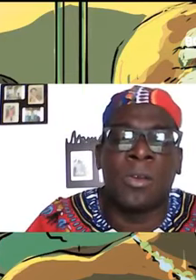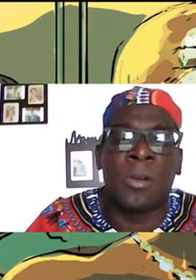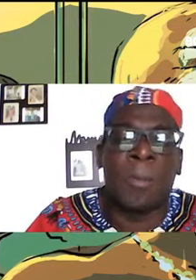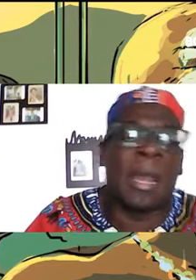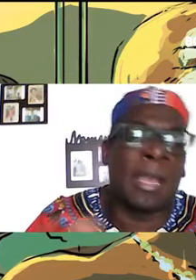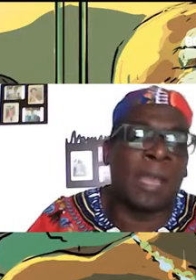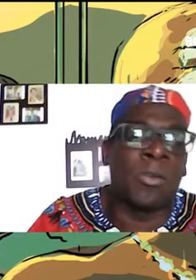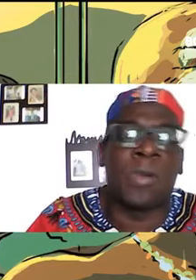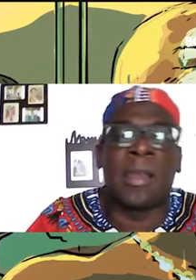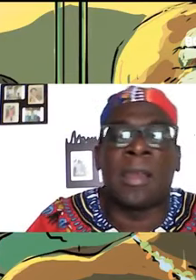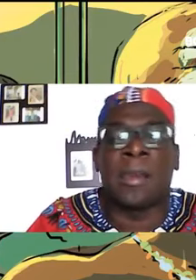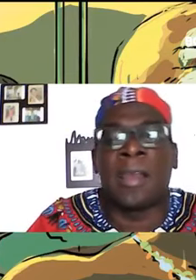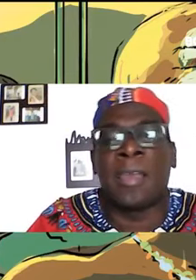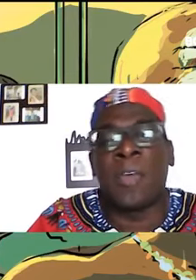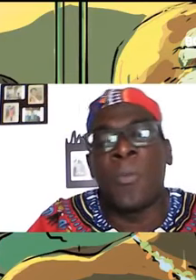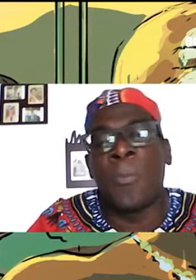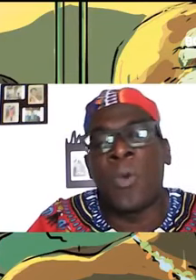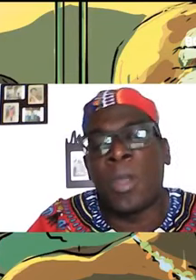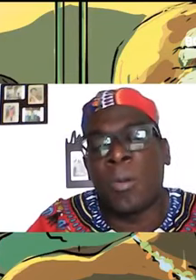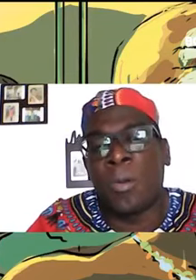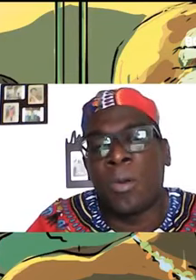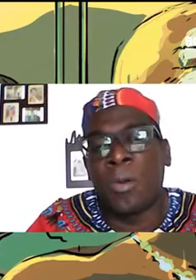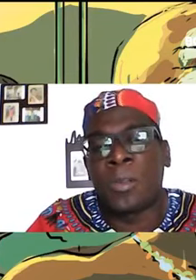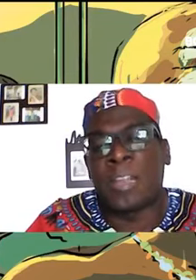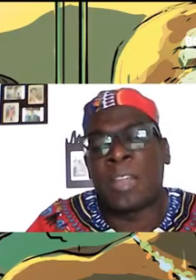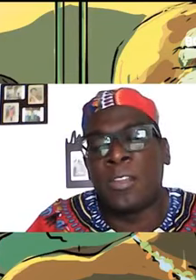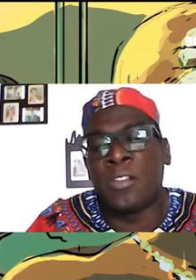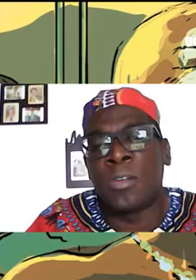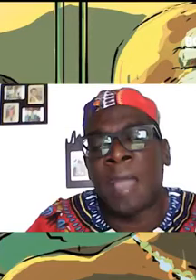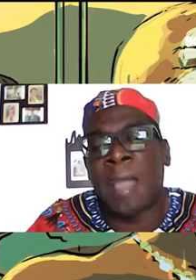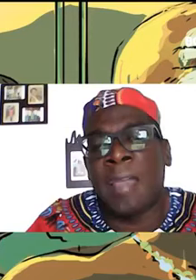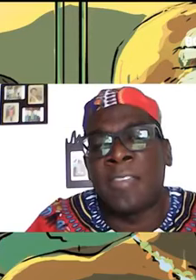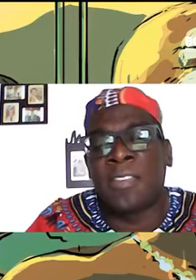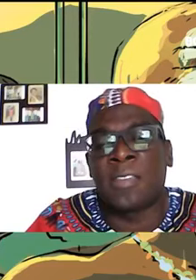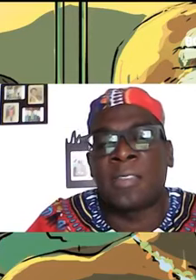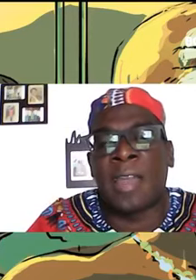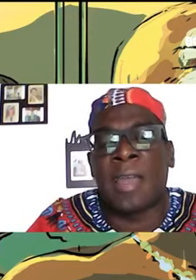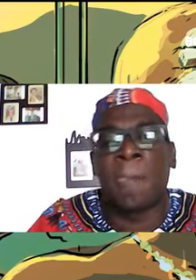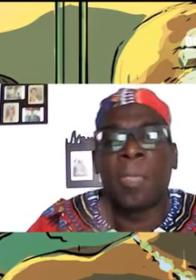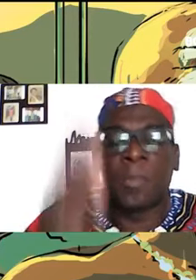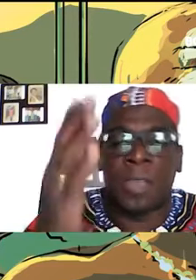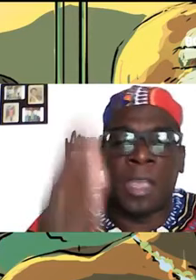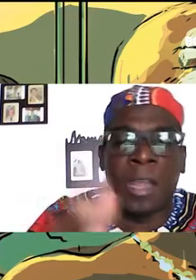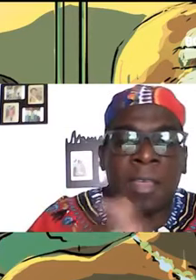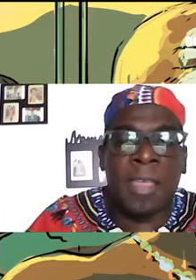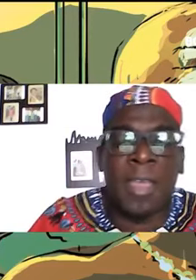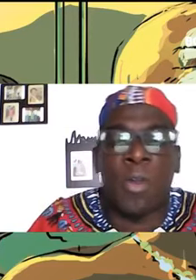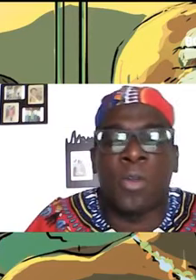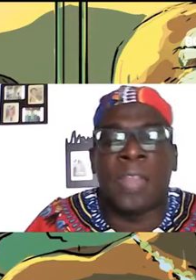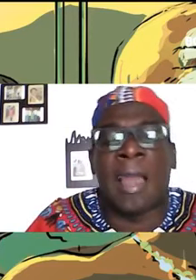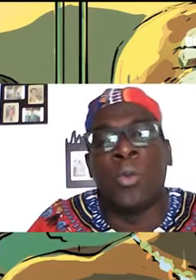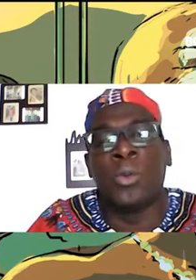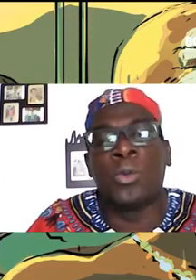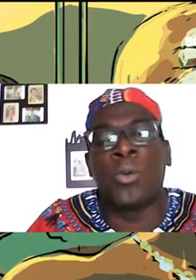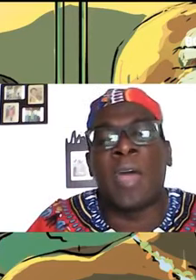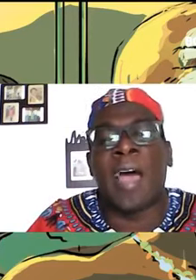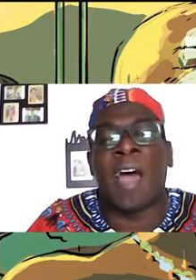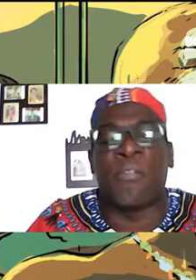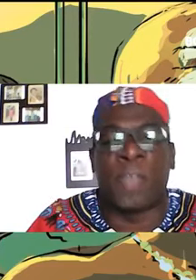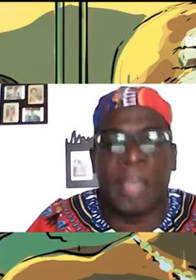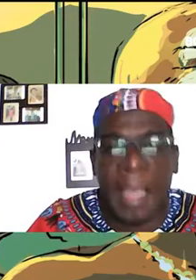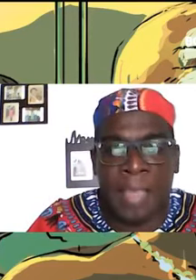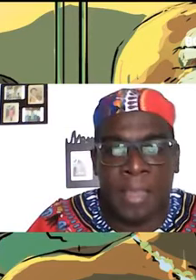video para que conozcan la realidad de un pueblo tradicional, ancestral, heredero de la